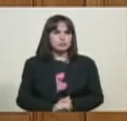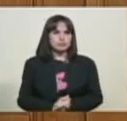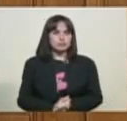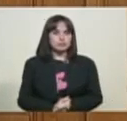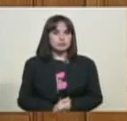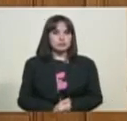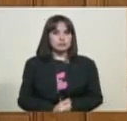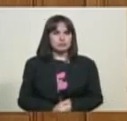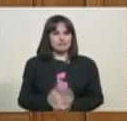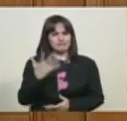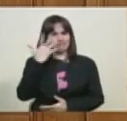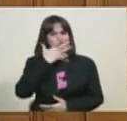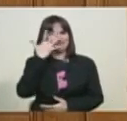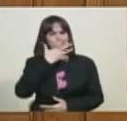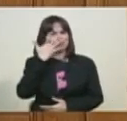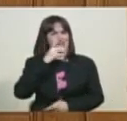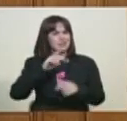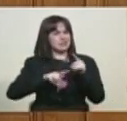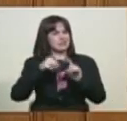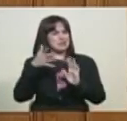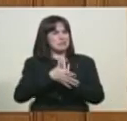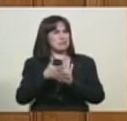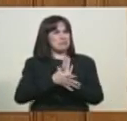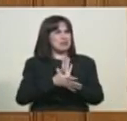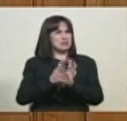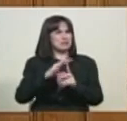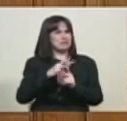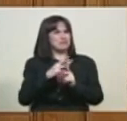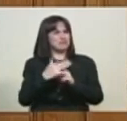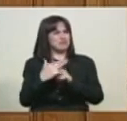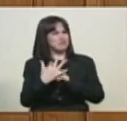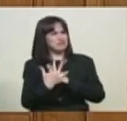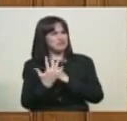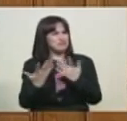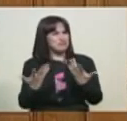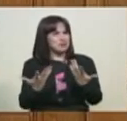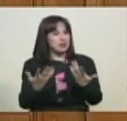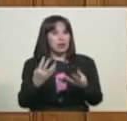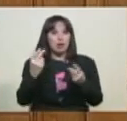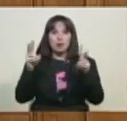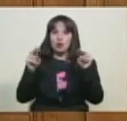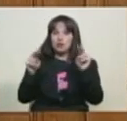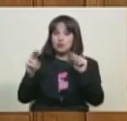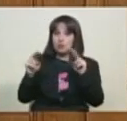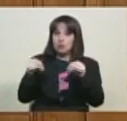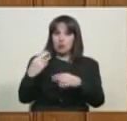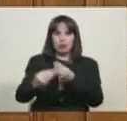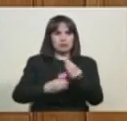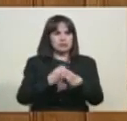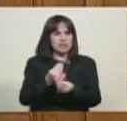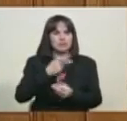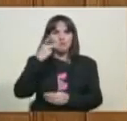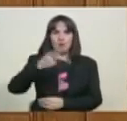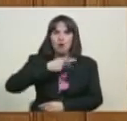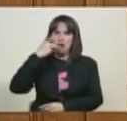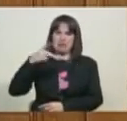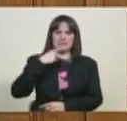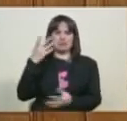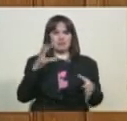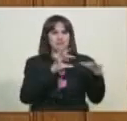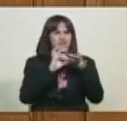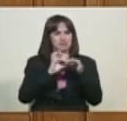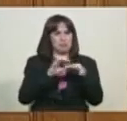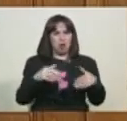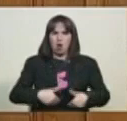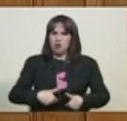En extrañas, muy extrañas circunstancias, que no formaron nunca parte de la contienda política de